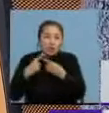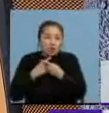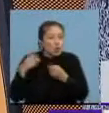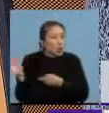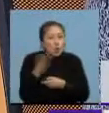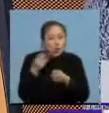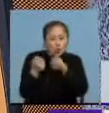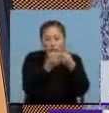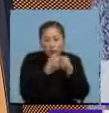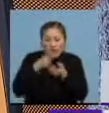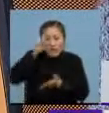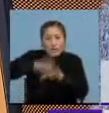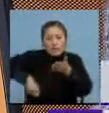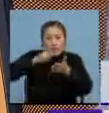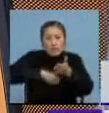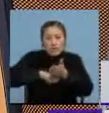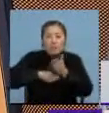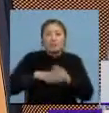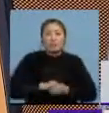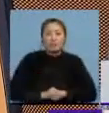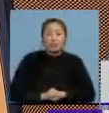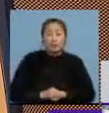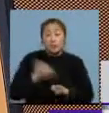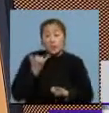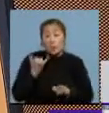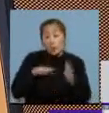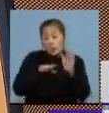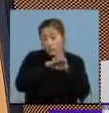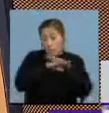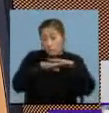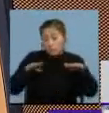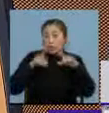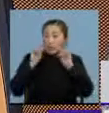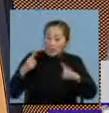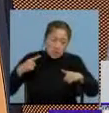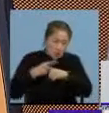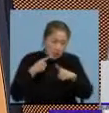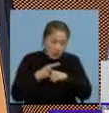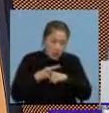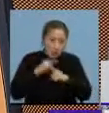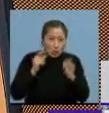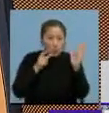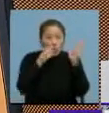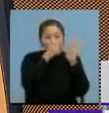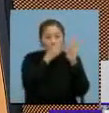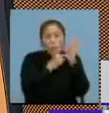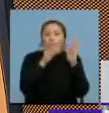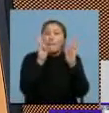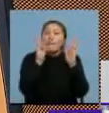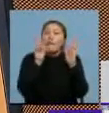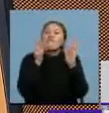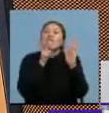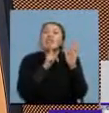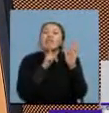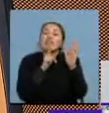todo por directorio por resolución tanto una tarifa como un reclamo la segunda parte que se llama bat que valora grado de